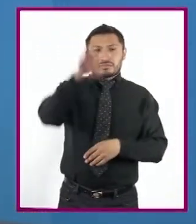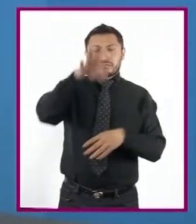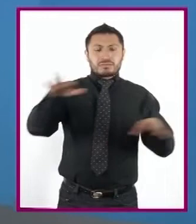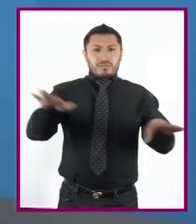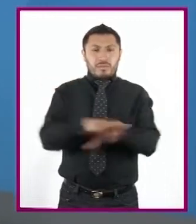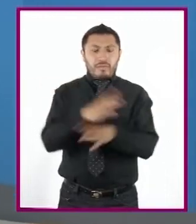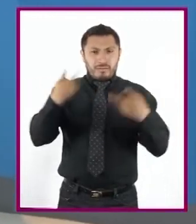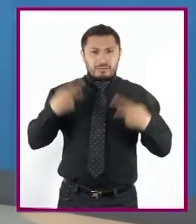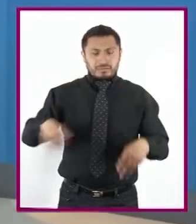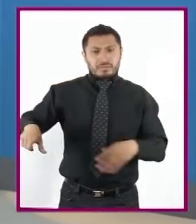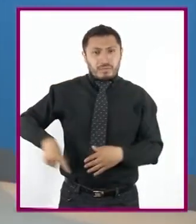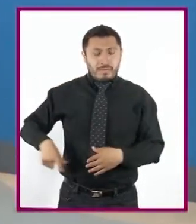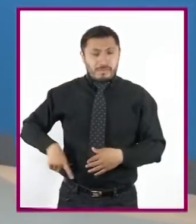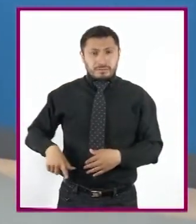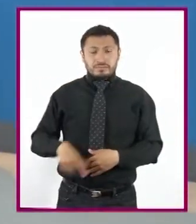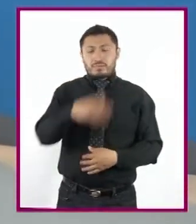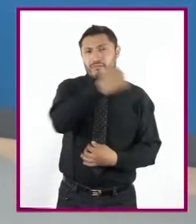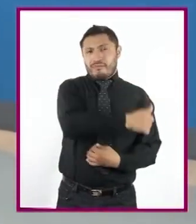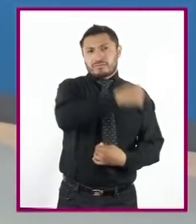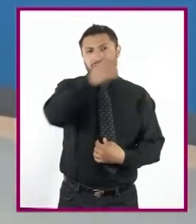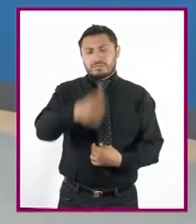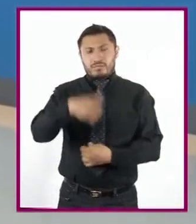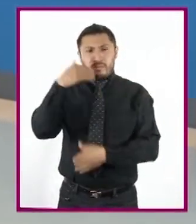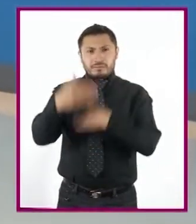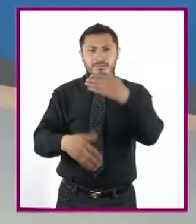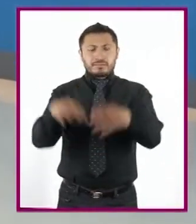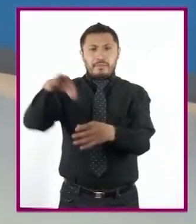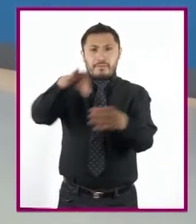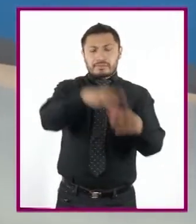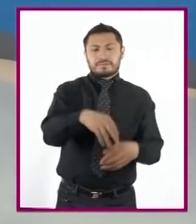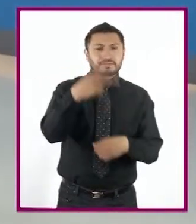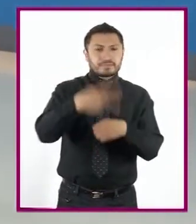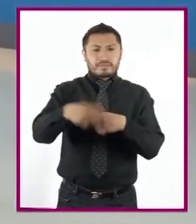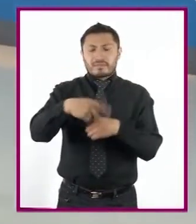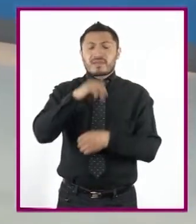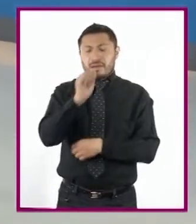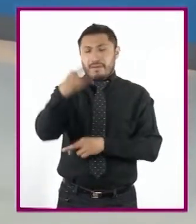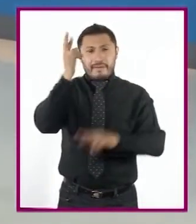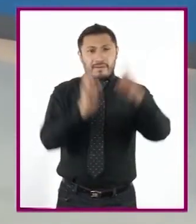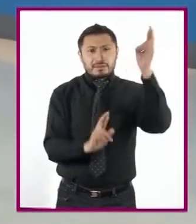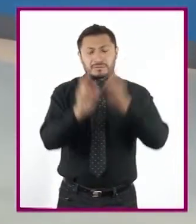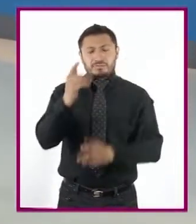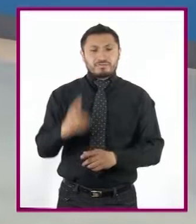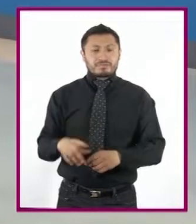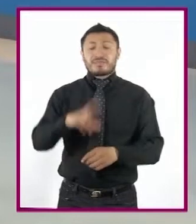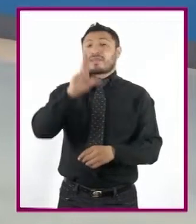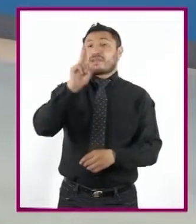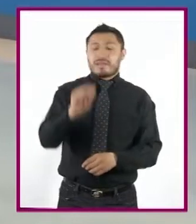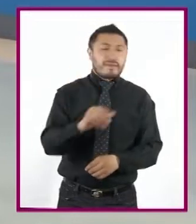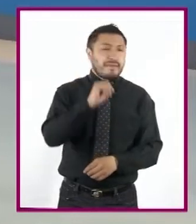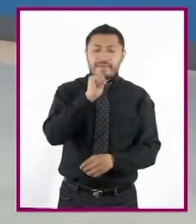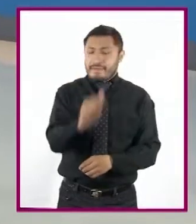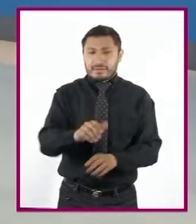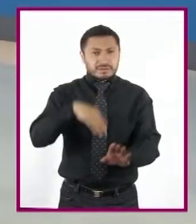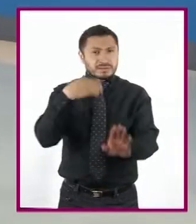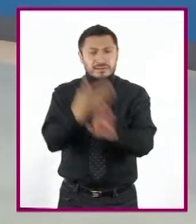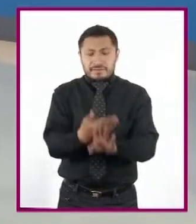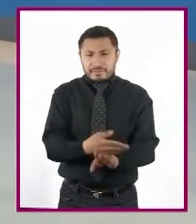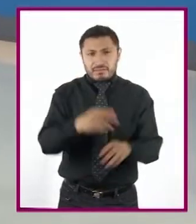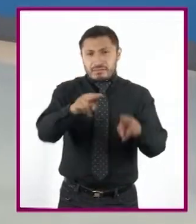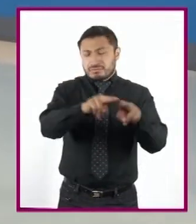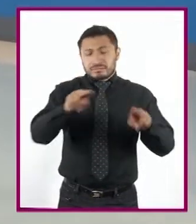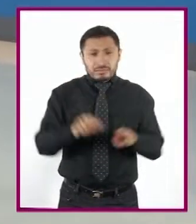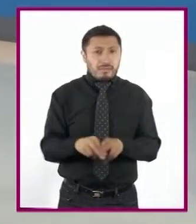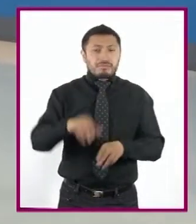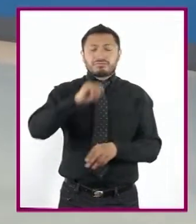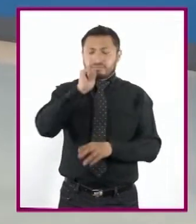gobernantes. En cada elección, sin peligro de revoluciones armadas, sin lesionar el crédito nacional y sin interferir